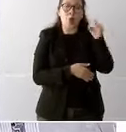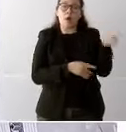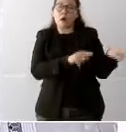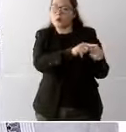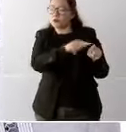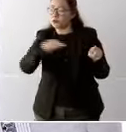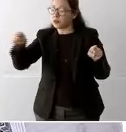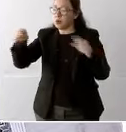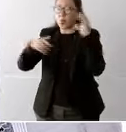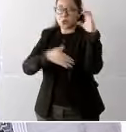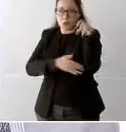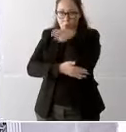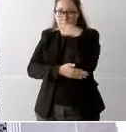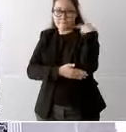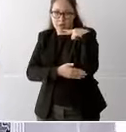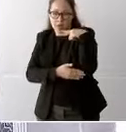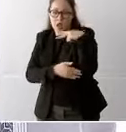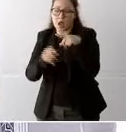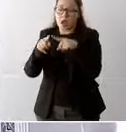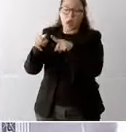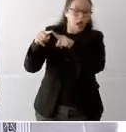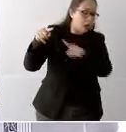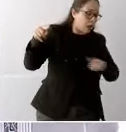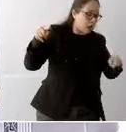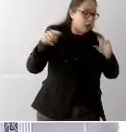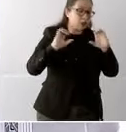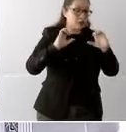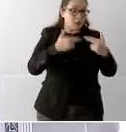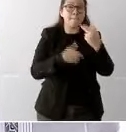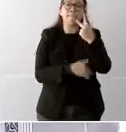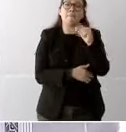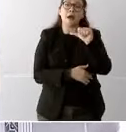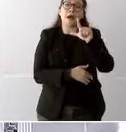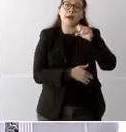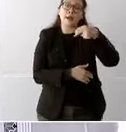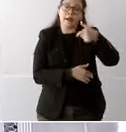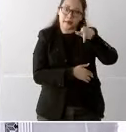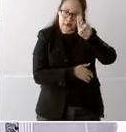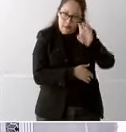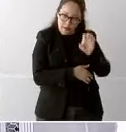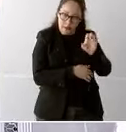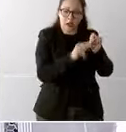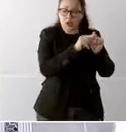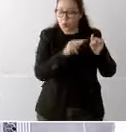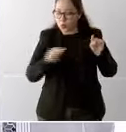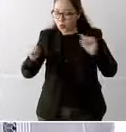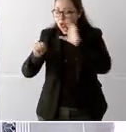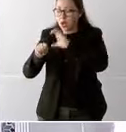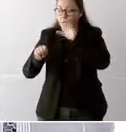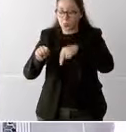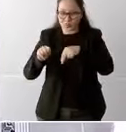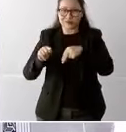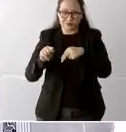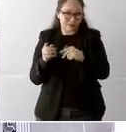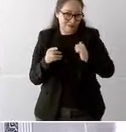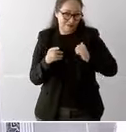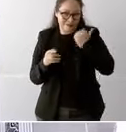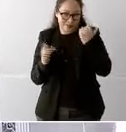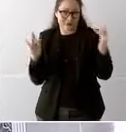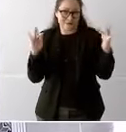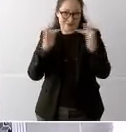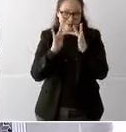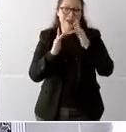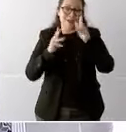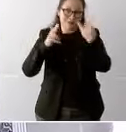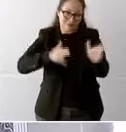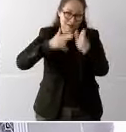Palenque, Cancún, por el Tren Maya. Eso lo vamos a inaugurar a finales